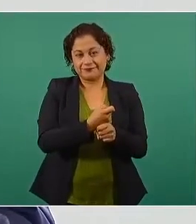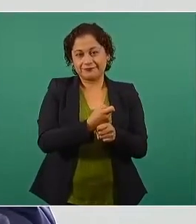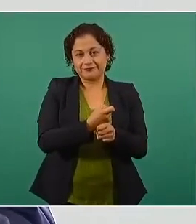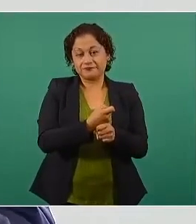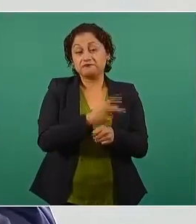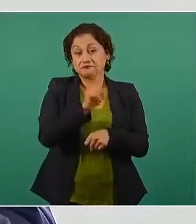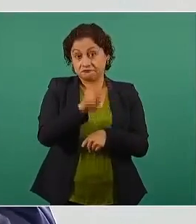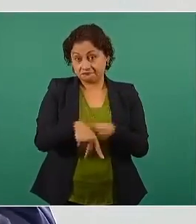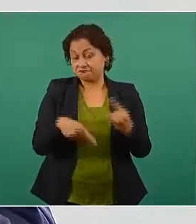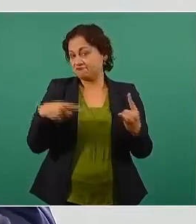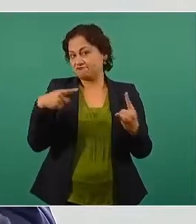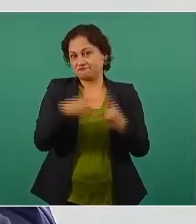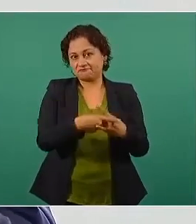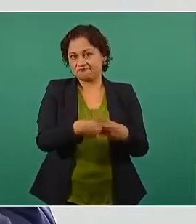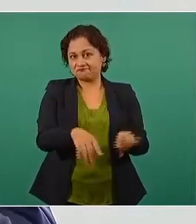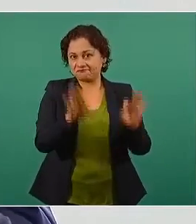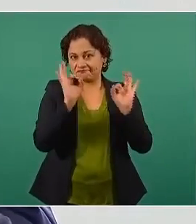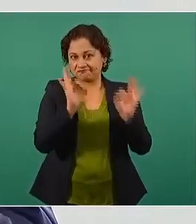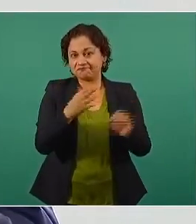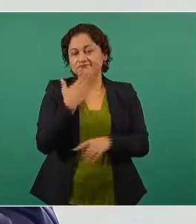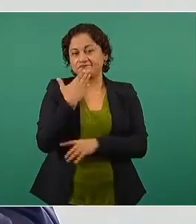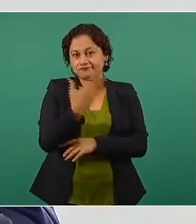buen gol,